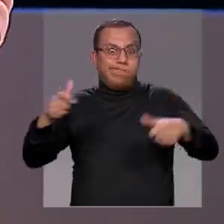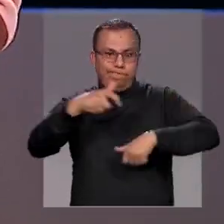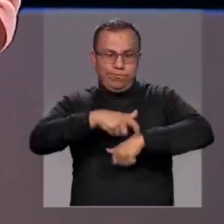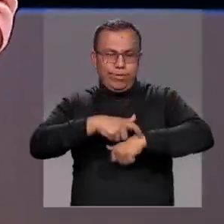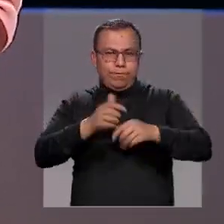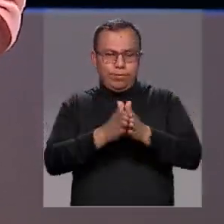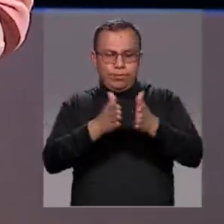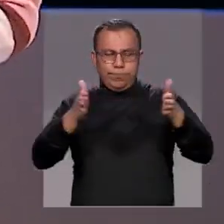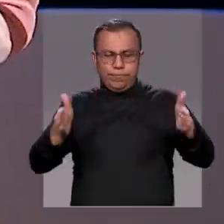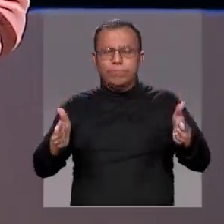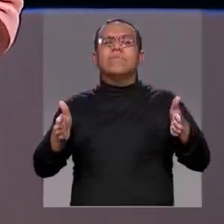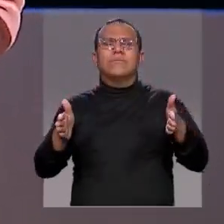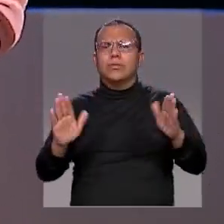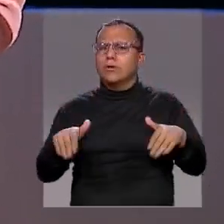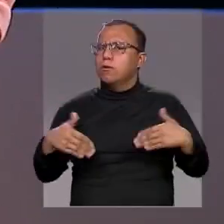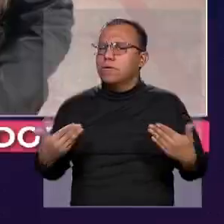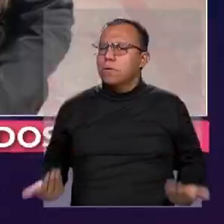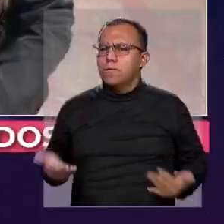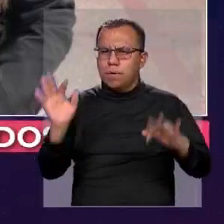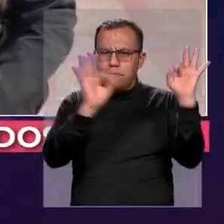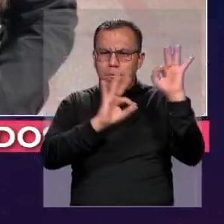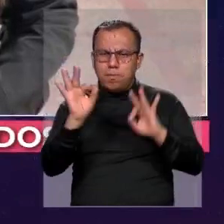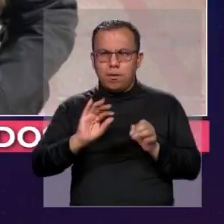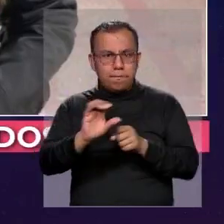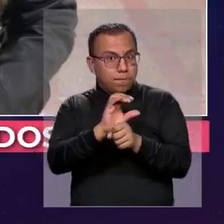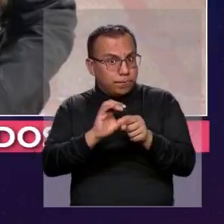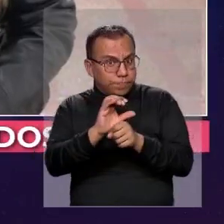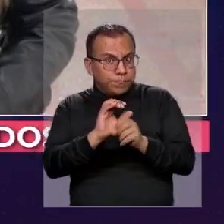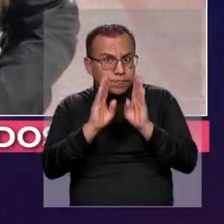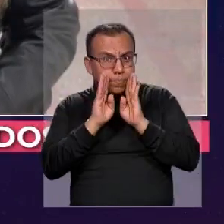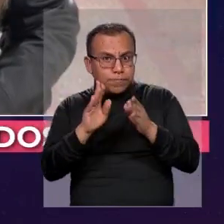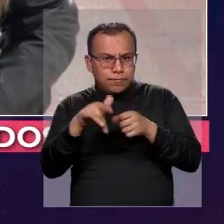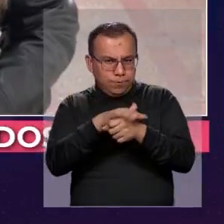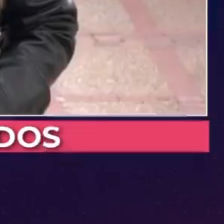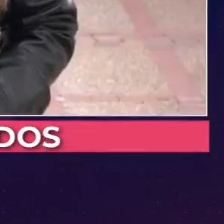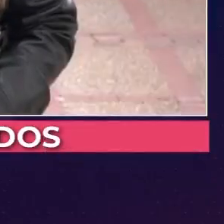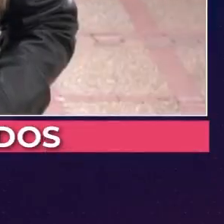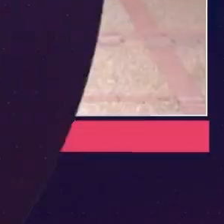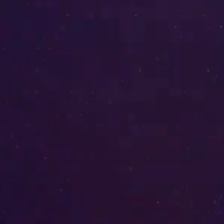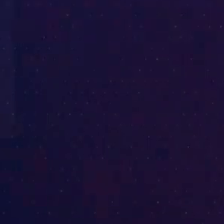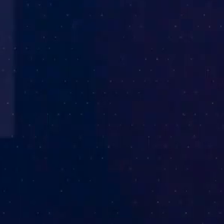temporada. Daniela Espitia, ¿cómo está preparada la ciudad para atender esta situación?